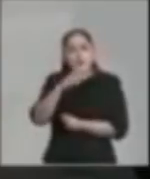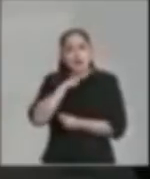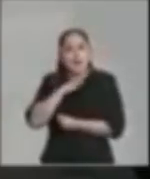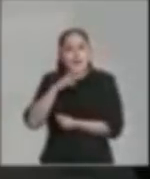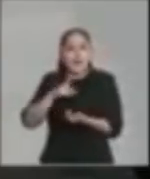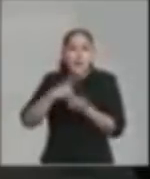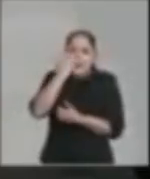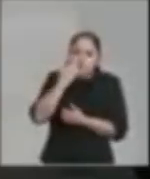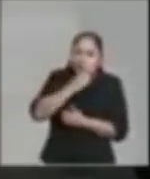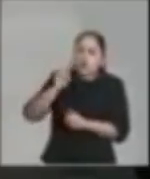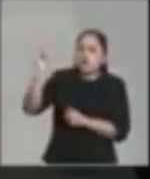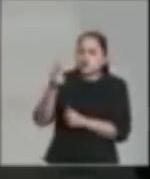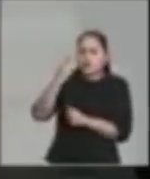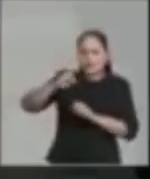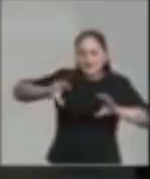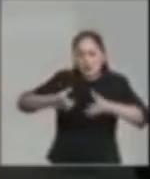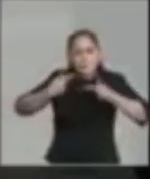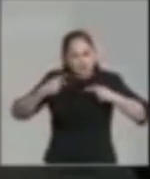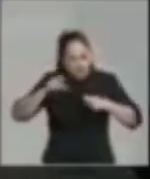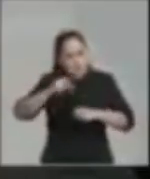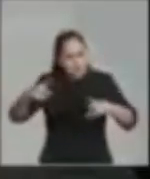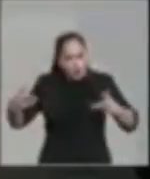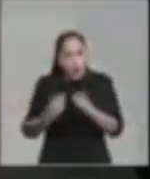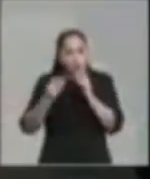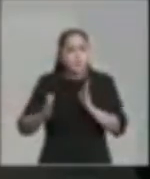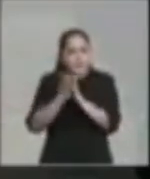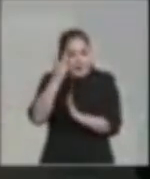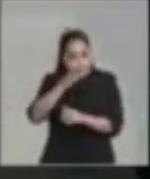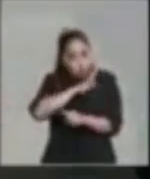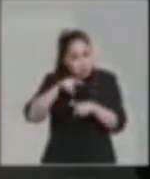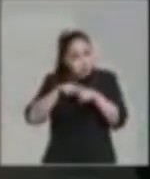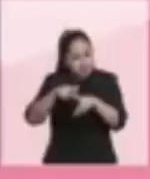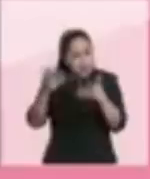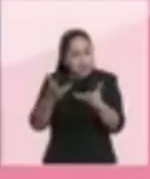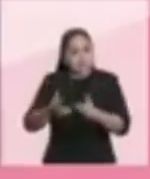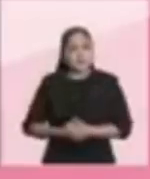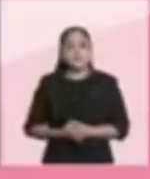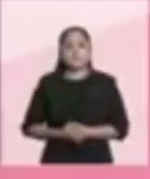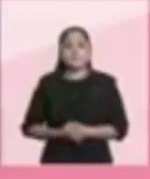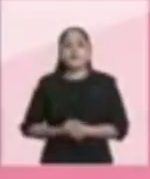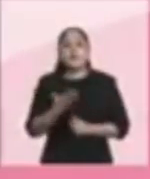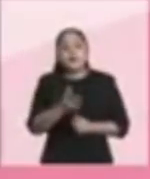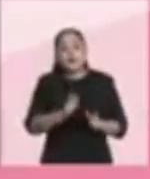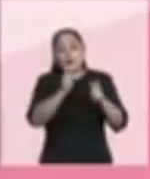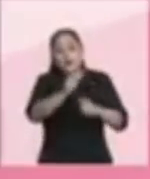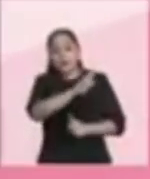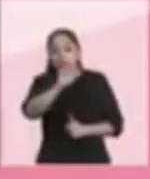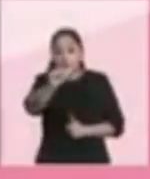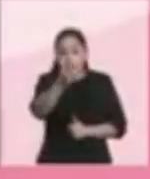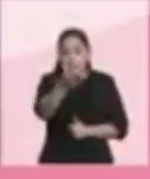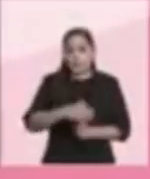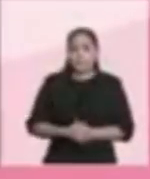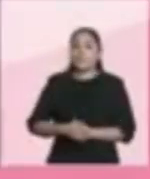las escuelas, las universidades y la sociedad civil. Lo podemos hacer. Ricardo Anaya. Pero Andrés Manuel propone una